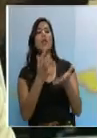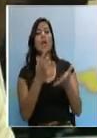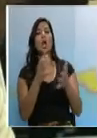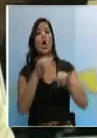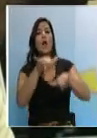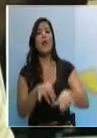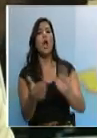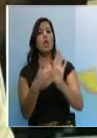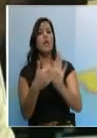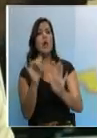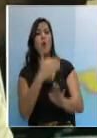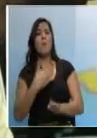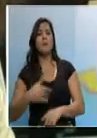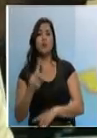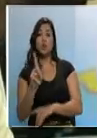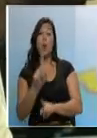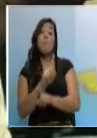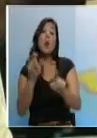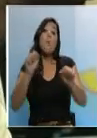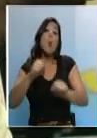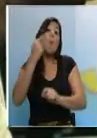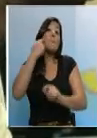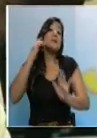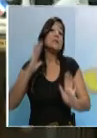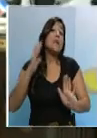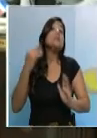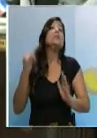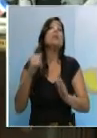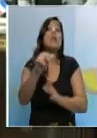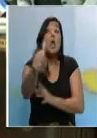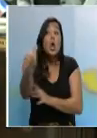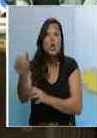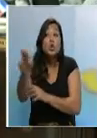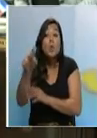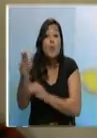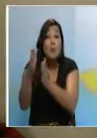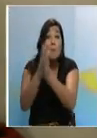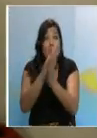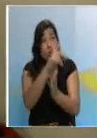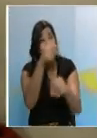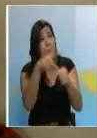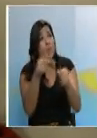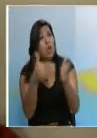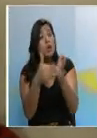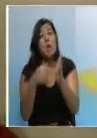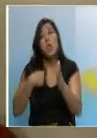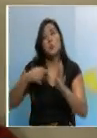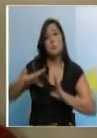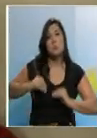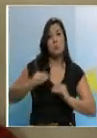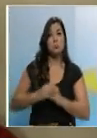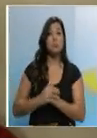reelección. Sin embargo, lo podría analizar si sus compañeros así se lo solicitaran. Y ellos deciden